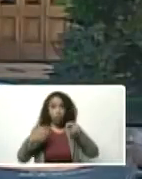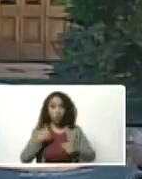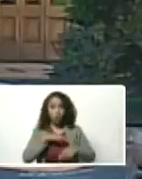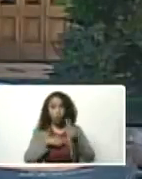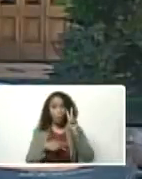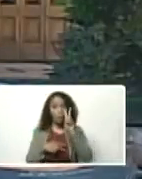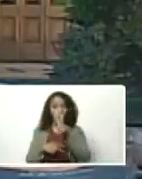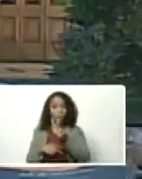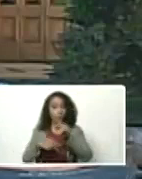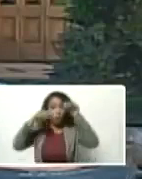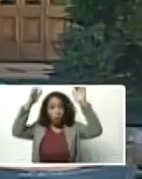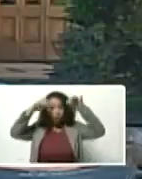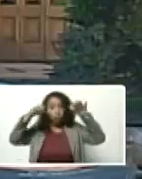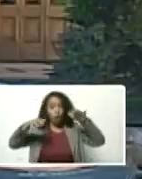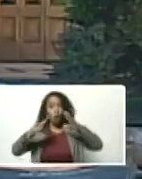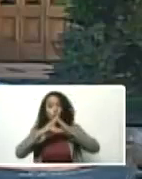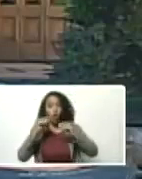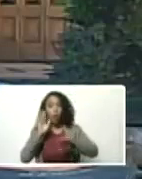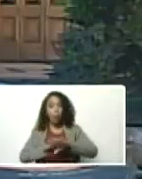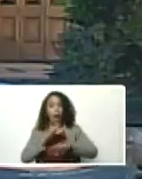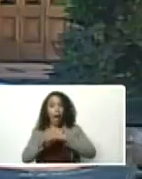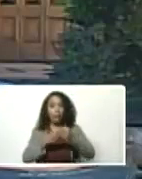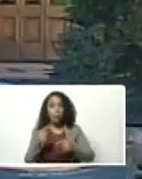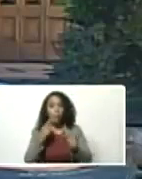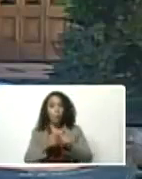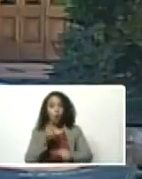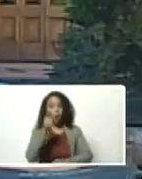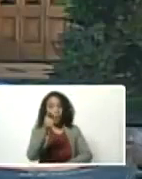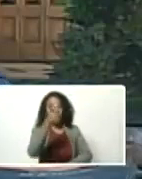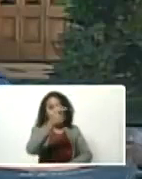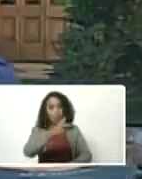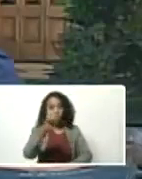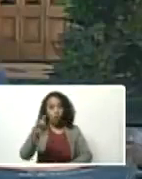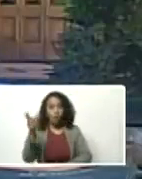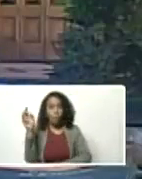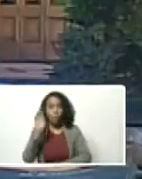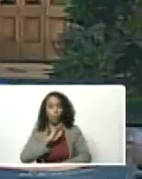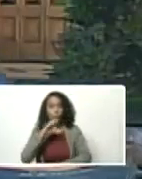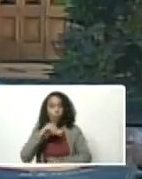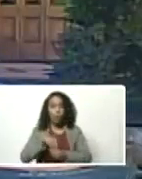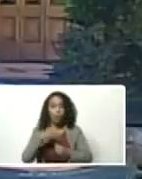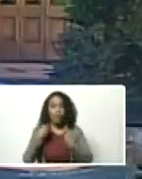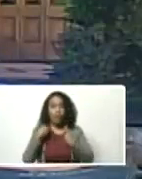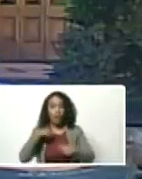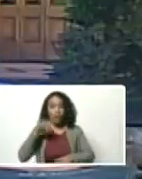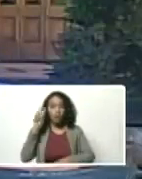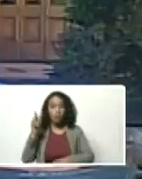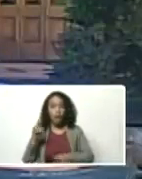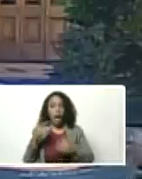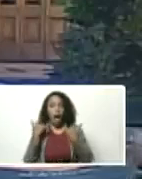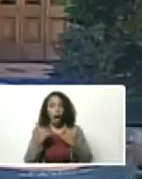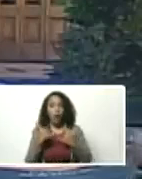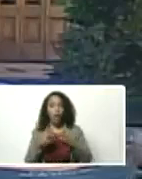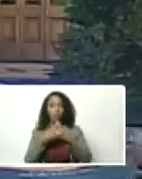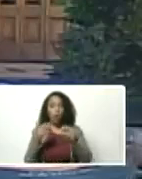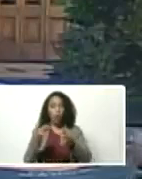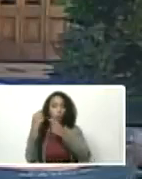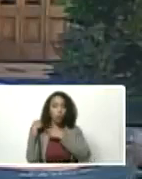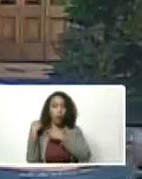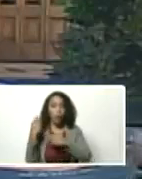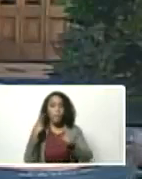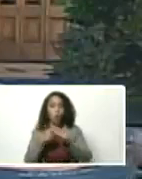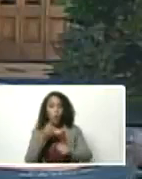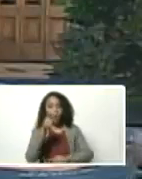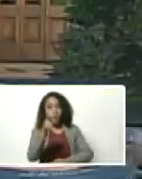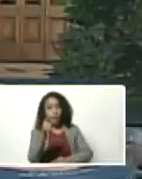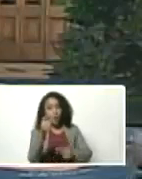pendientes de las lluvias. Todo lo que hacemos es por ti, compatriota. Ahora nos toca a todos y a todas. Es por ti,